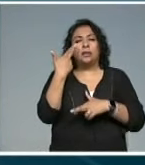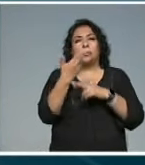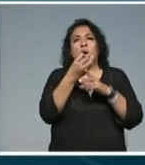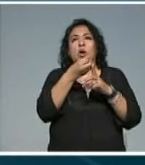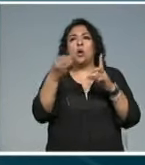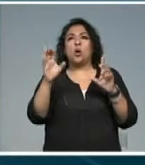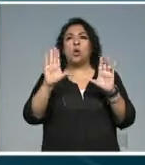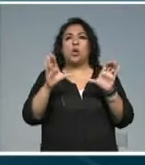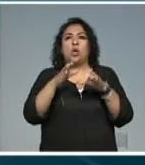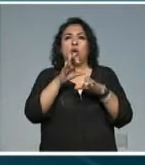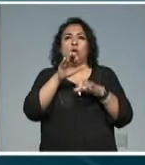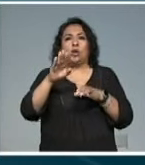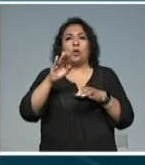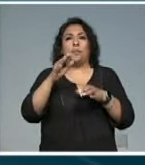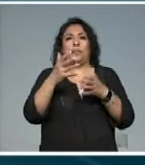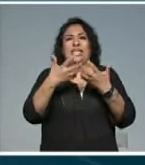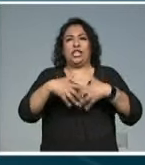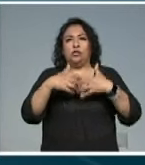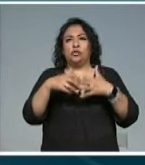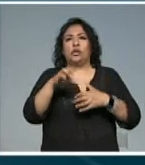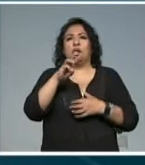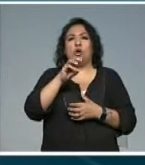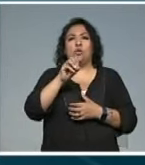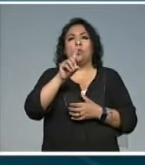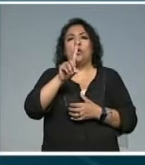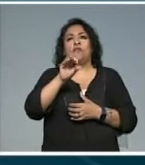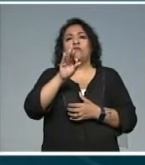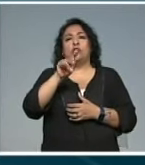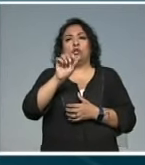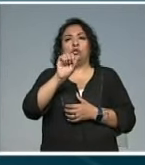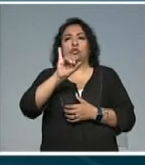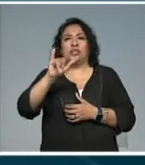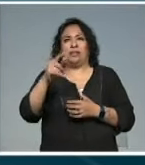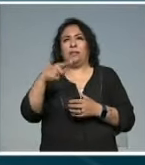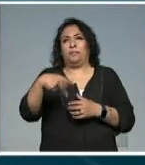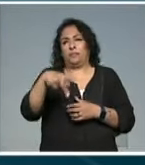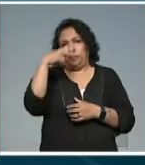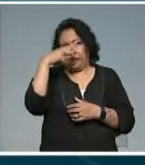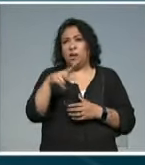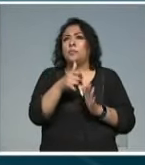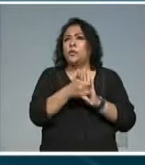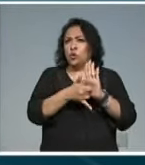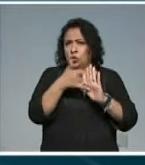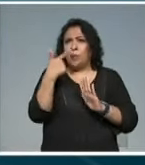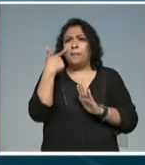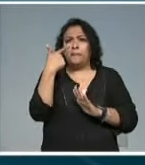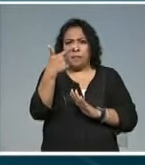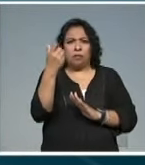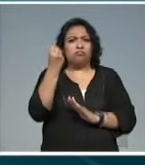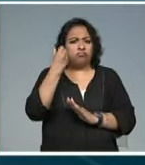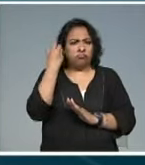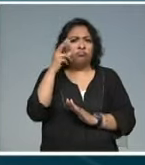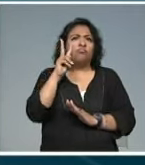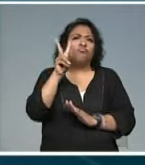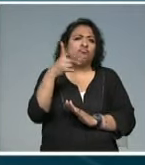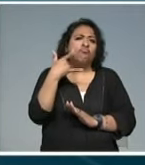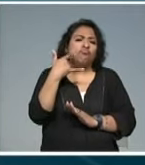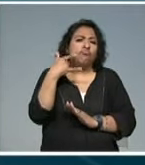Club de Industriales y la World Future Society, capítulo México, en cuyo canal de YouTube se encuentra disponible para su